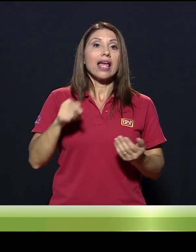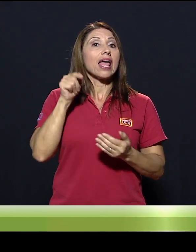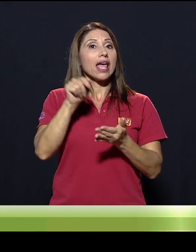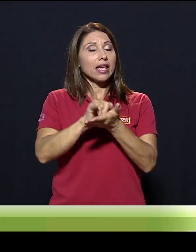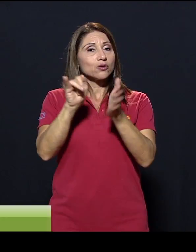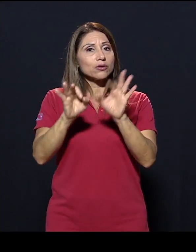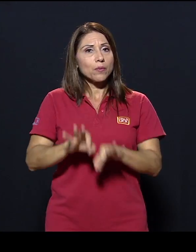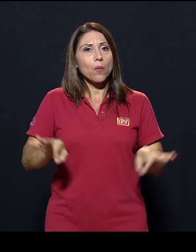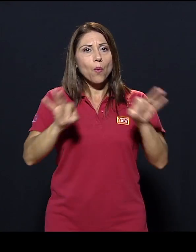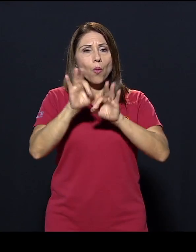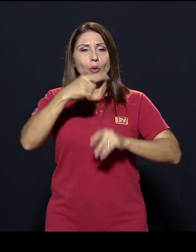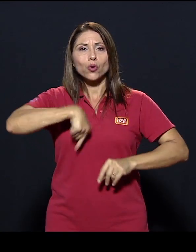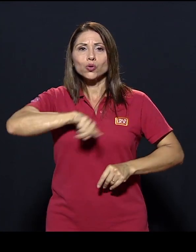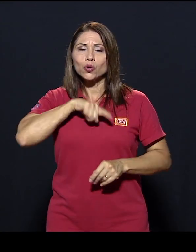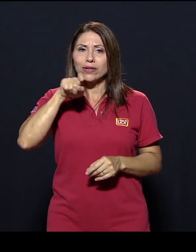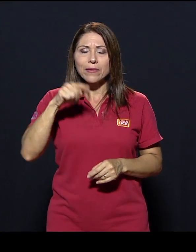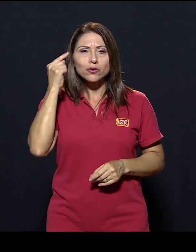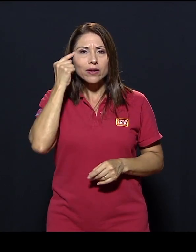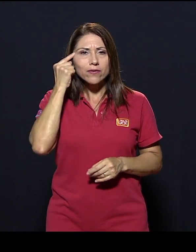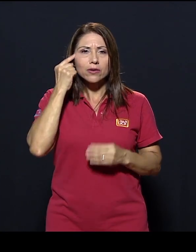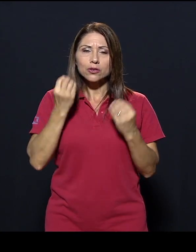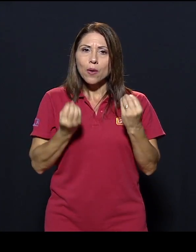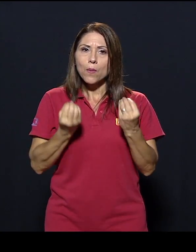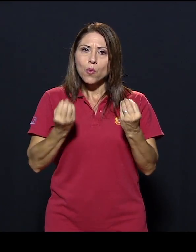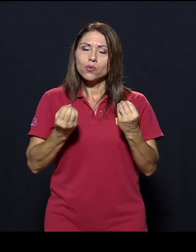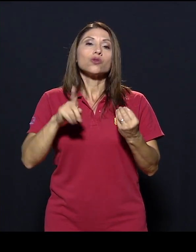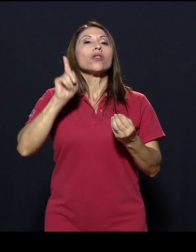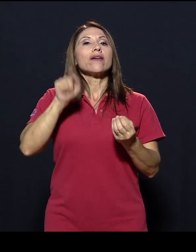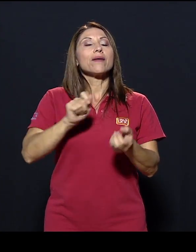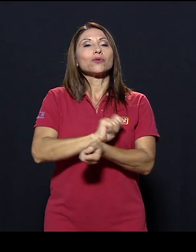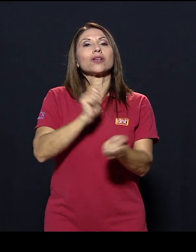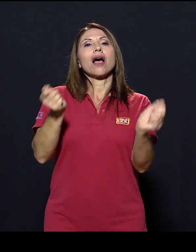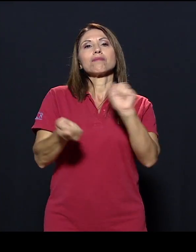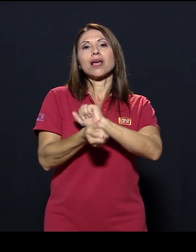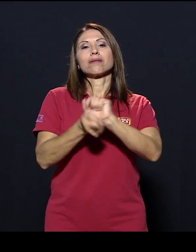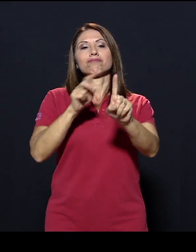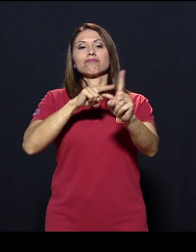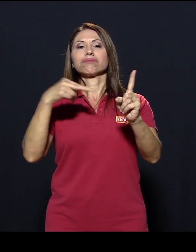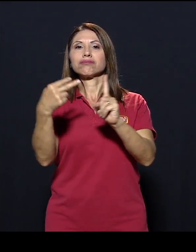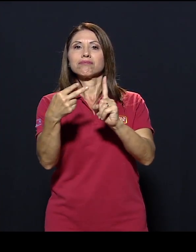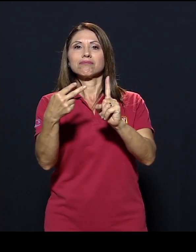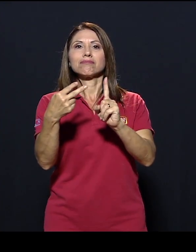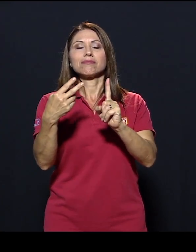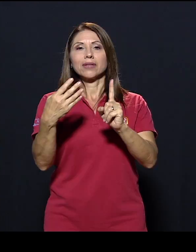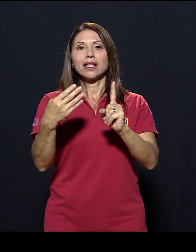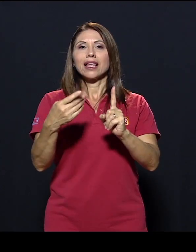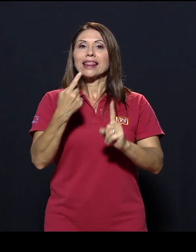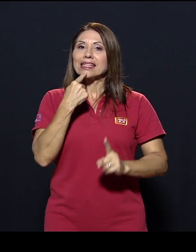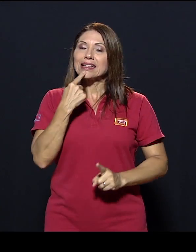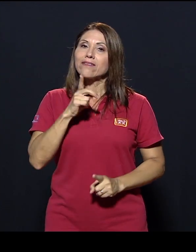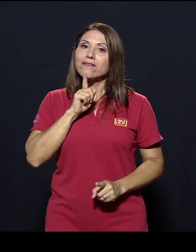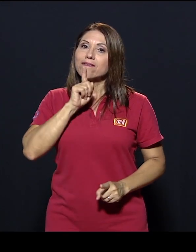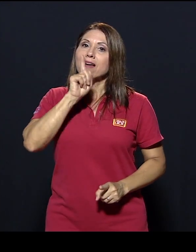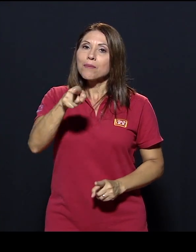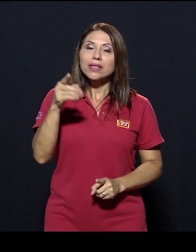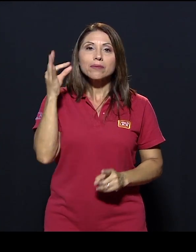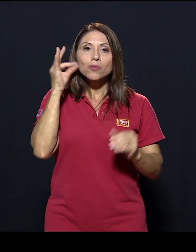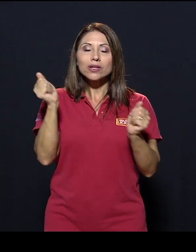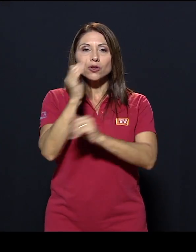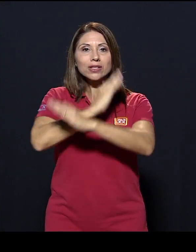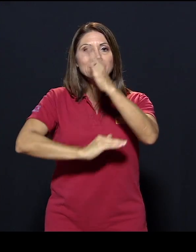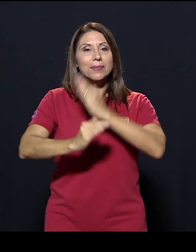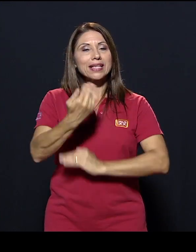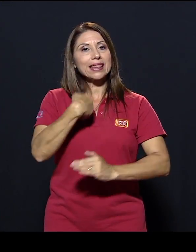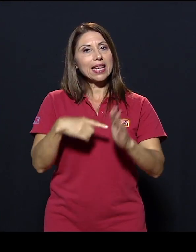importante, es un tema que yo creo que tenemos que reflexionar muchísimo y que tenemos que cambiar, cambiando esta mirada y decir, bueno, es que realmente es